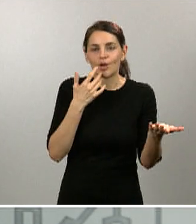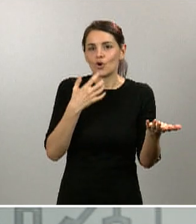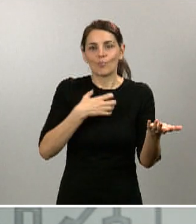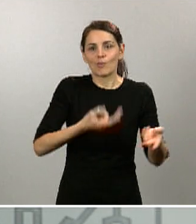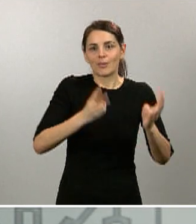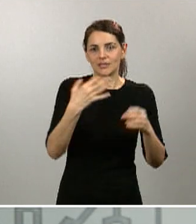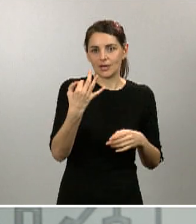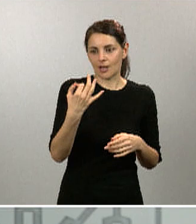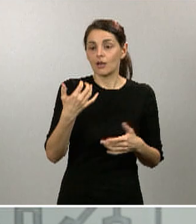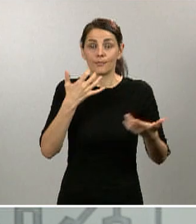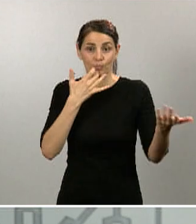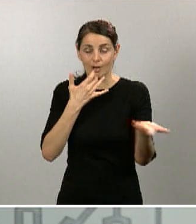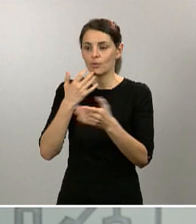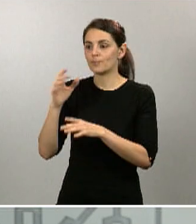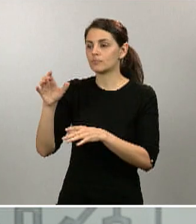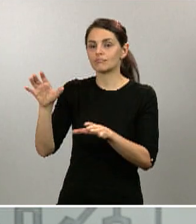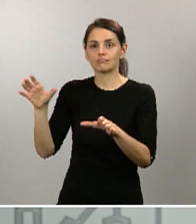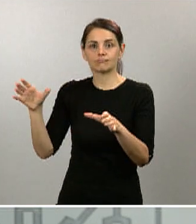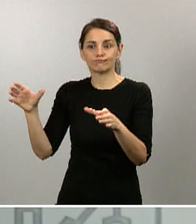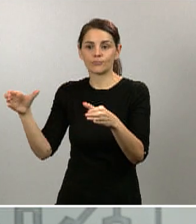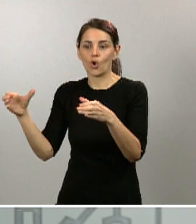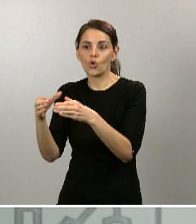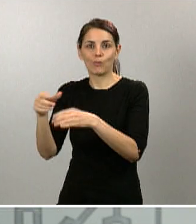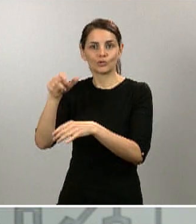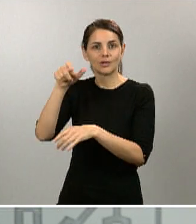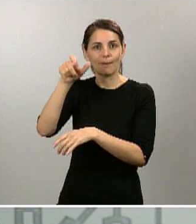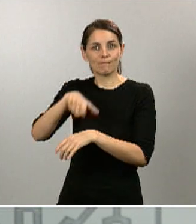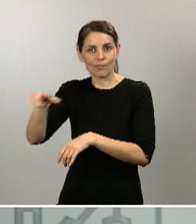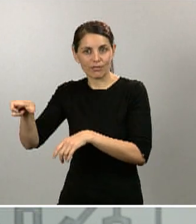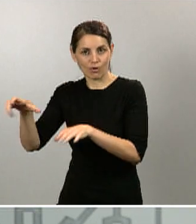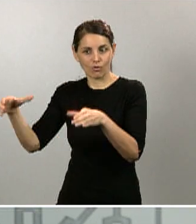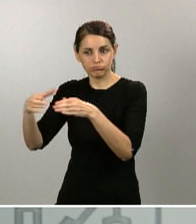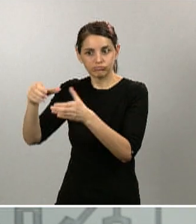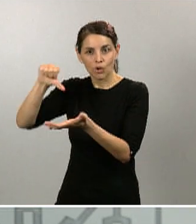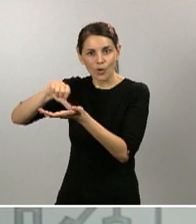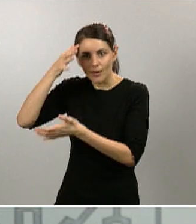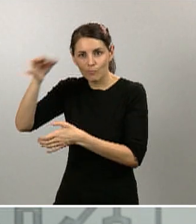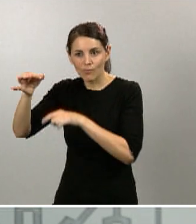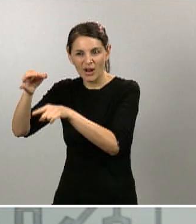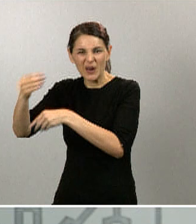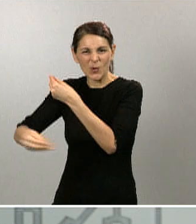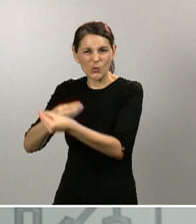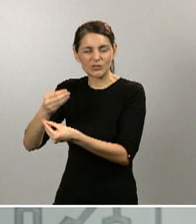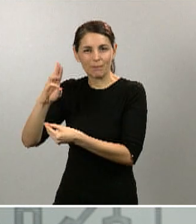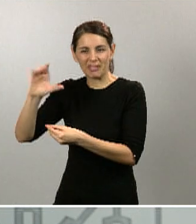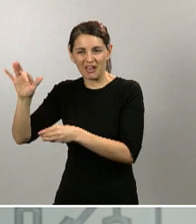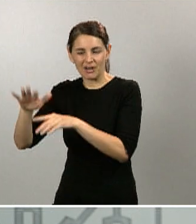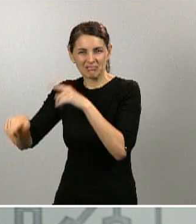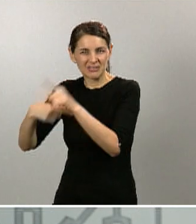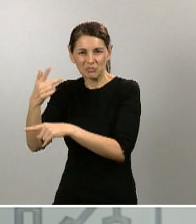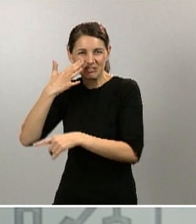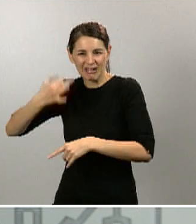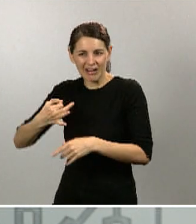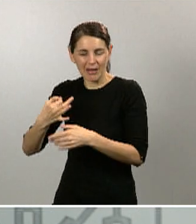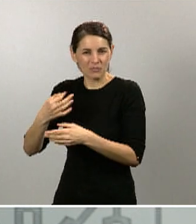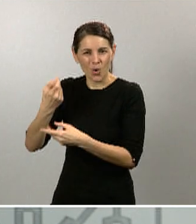suficientemente eficientes como para generar resultados adecuados, y por otro lado, que los diagnósticos que se hagan